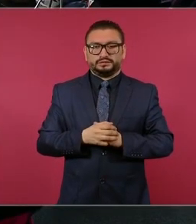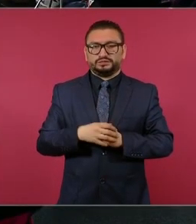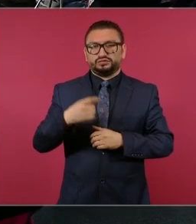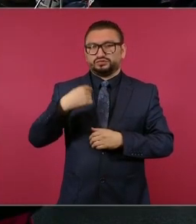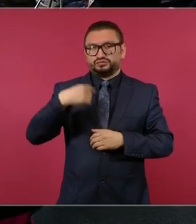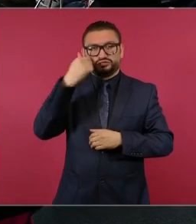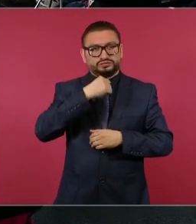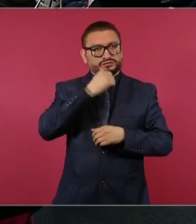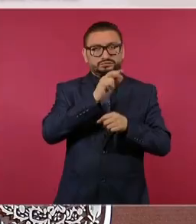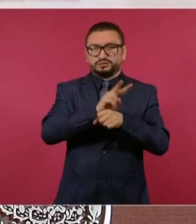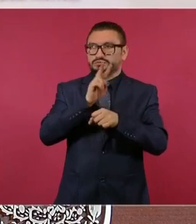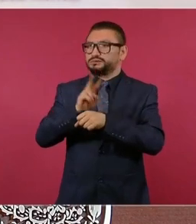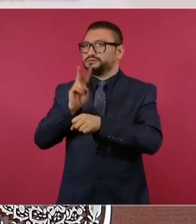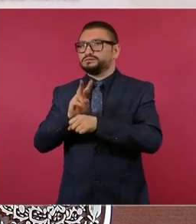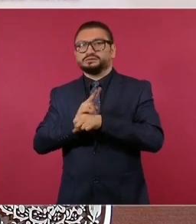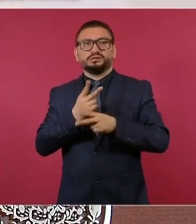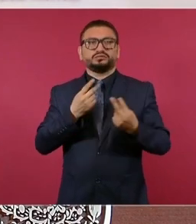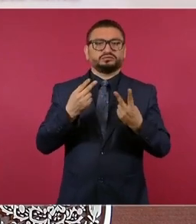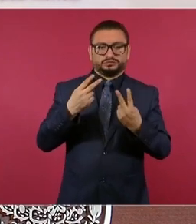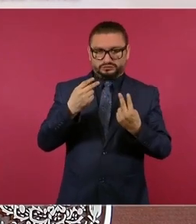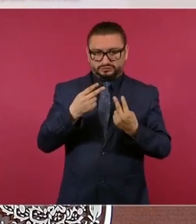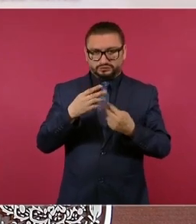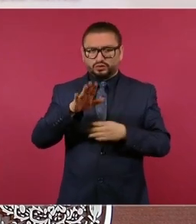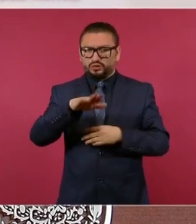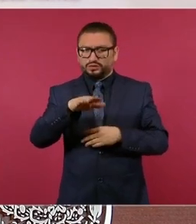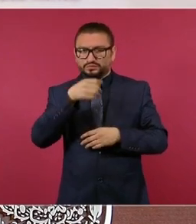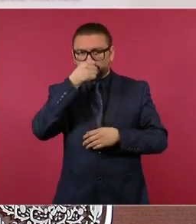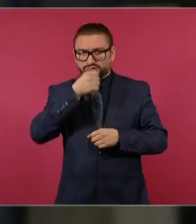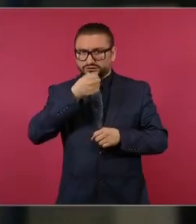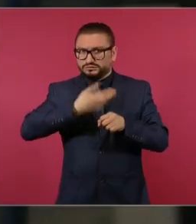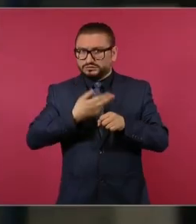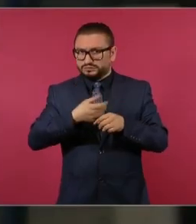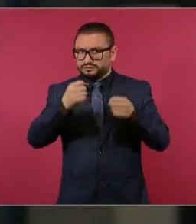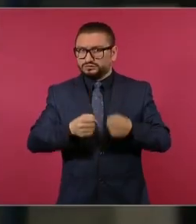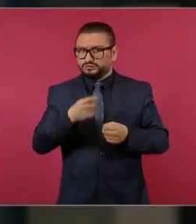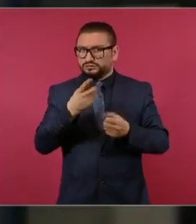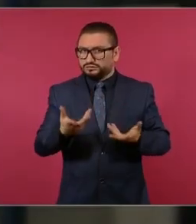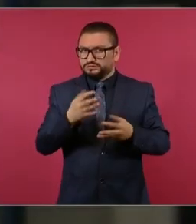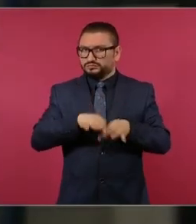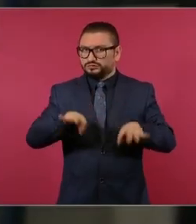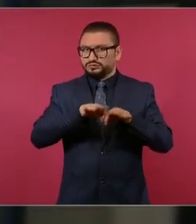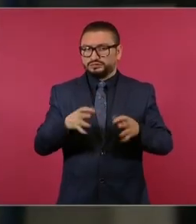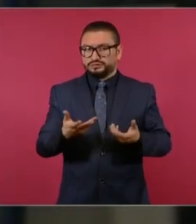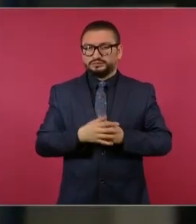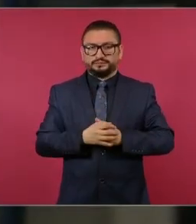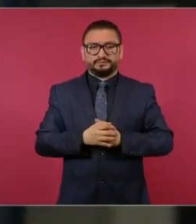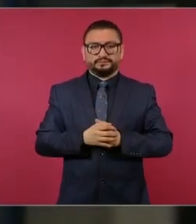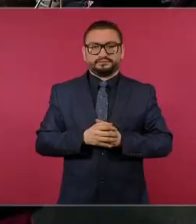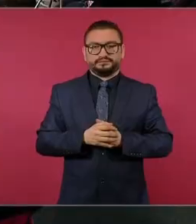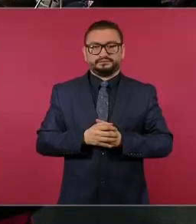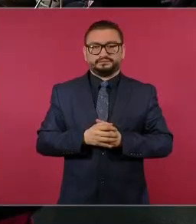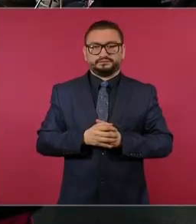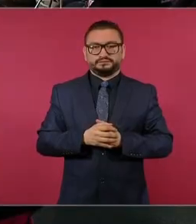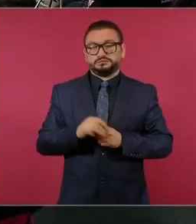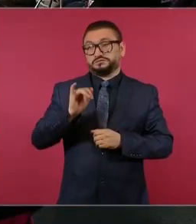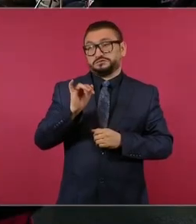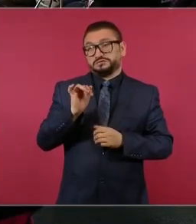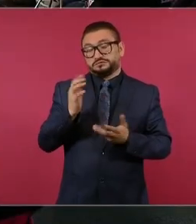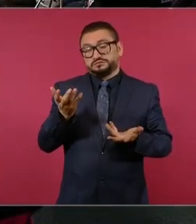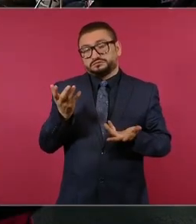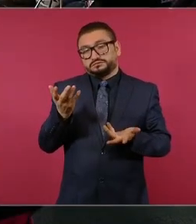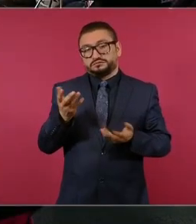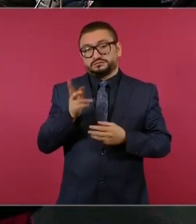estoy pendiente de todo. Y en una secretaría tan importante, ¿no? O sea, la Secretaría de Seguridad. Sí. Bueno, pues la prueba